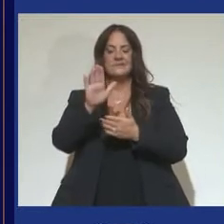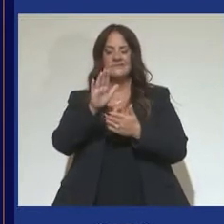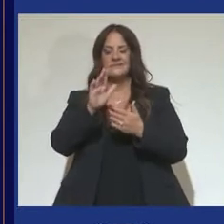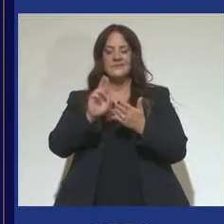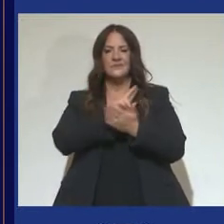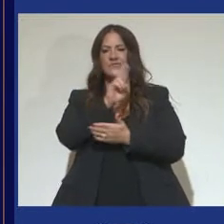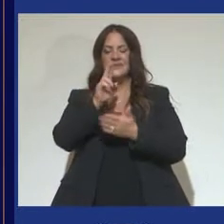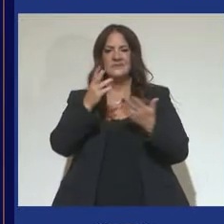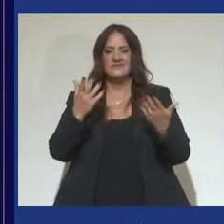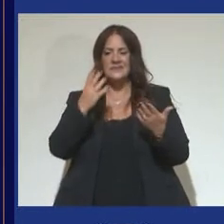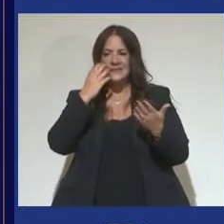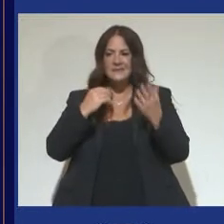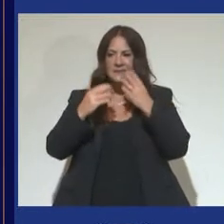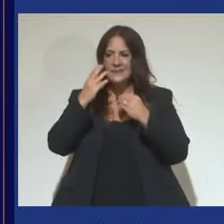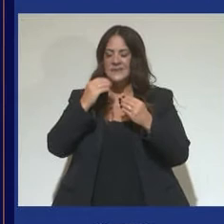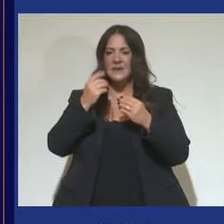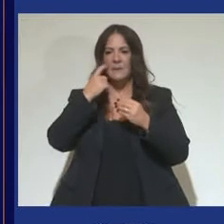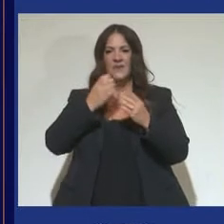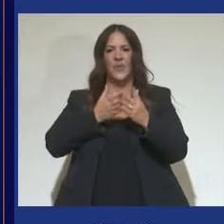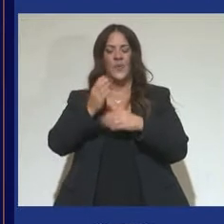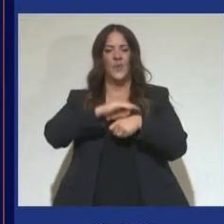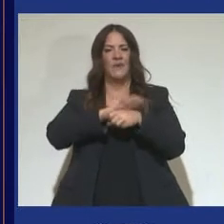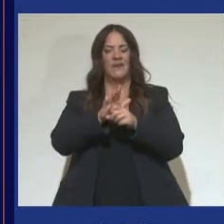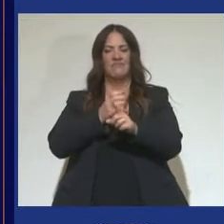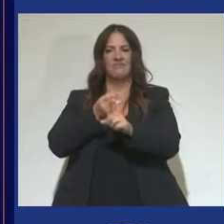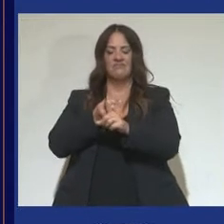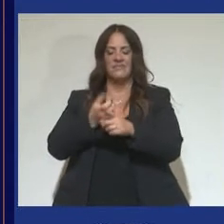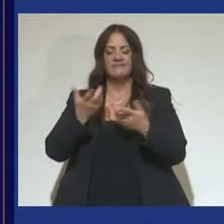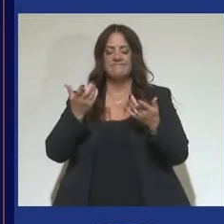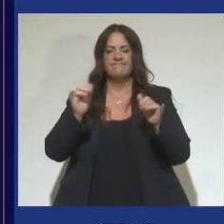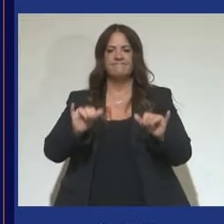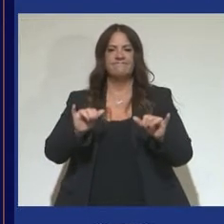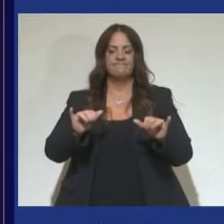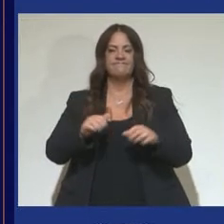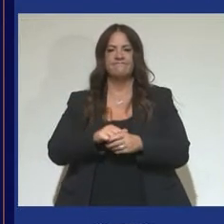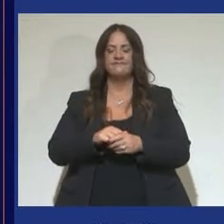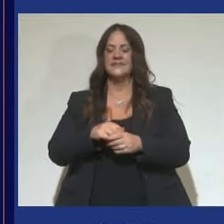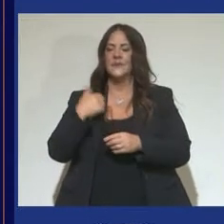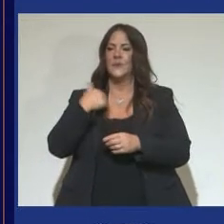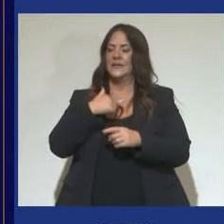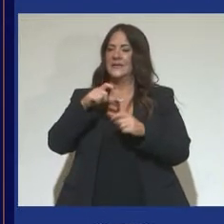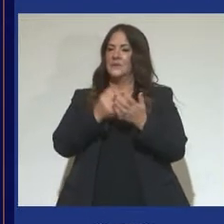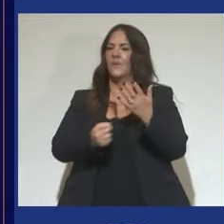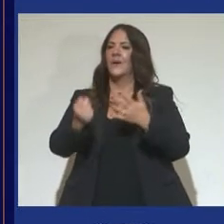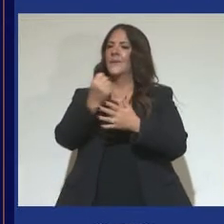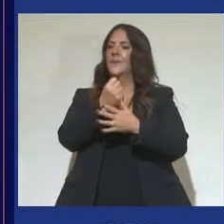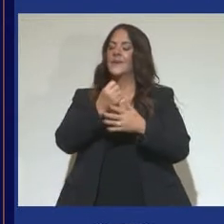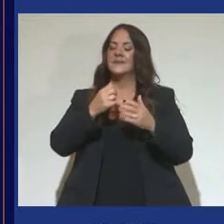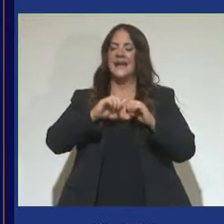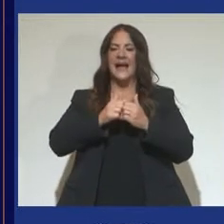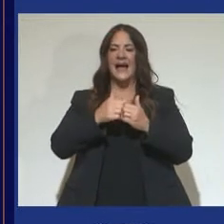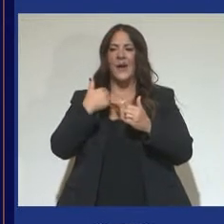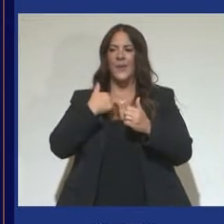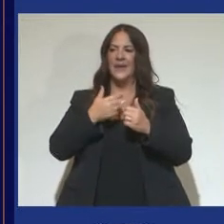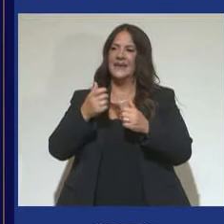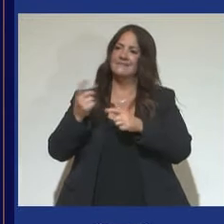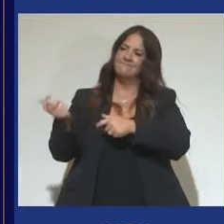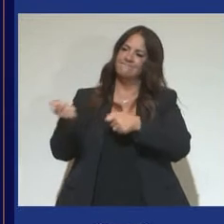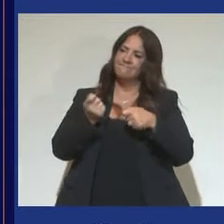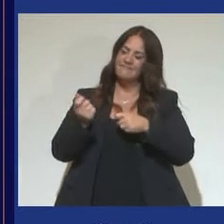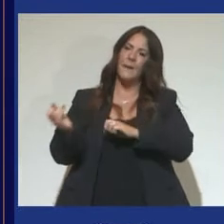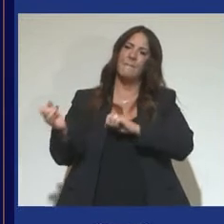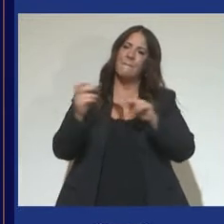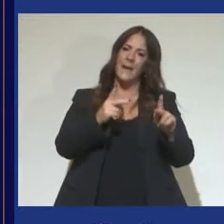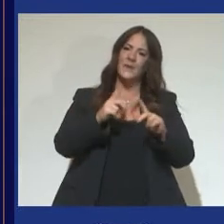superior por esta pandemia a nosotros como consecuencia queremos darle prioridad tratar de